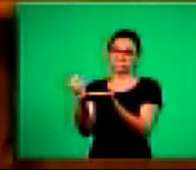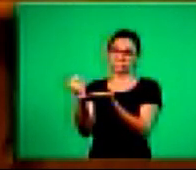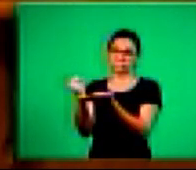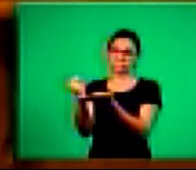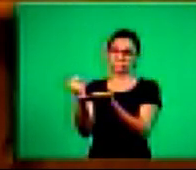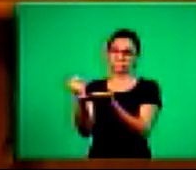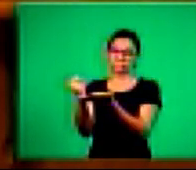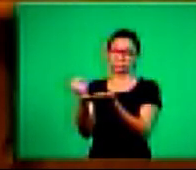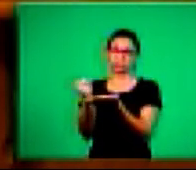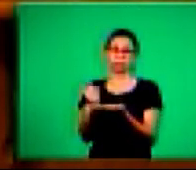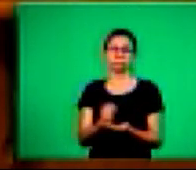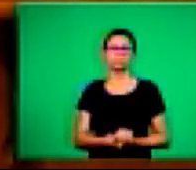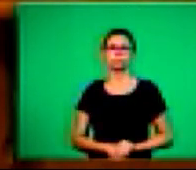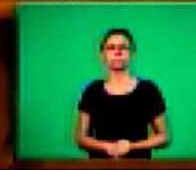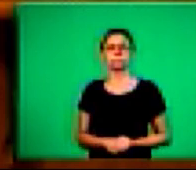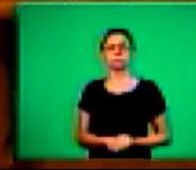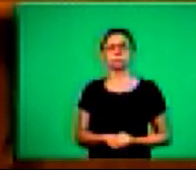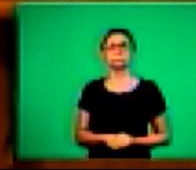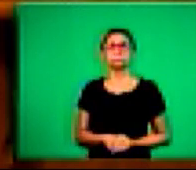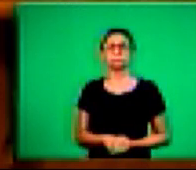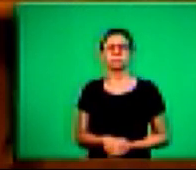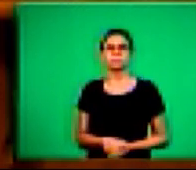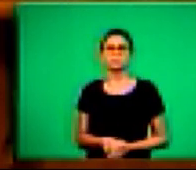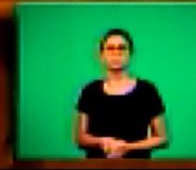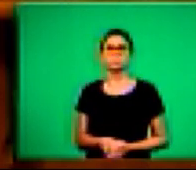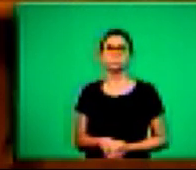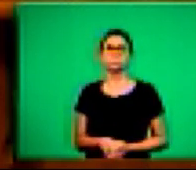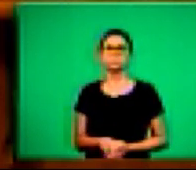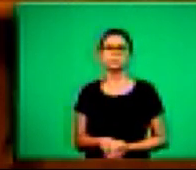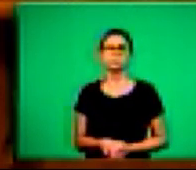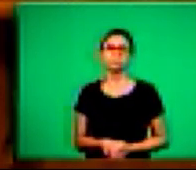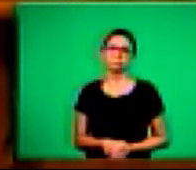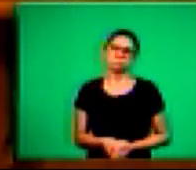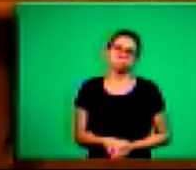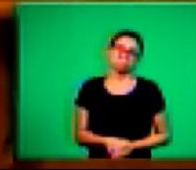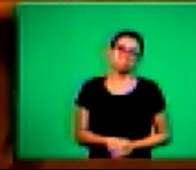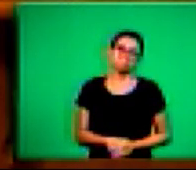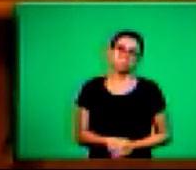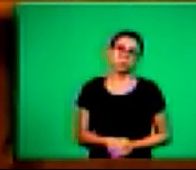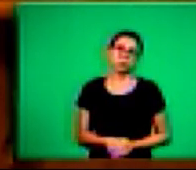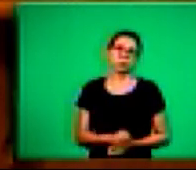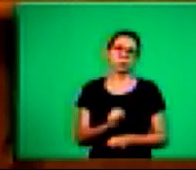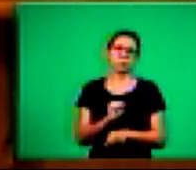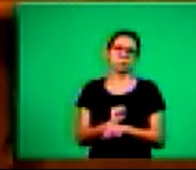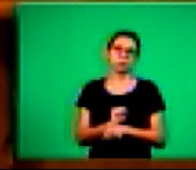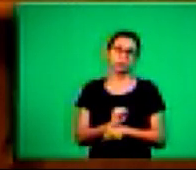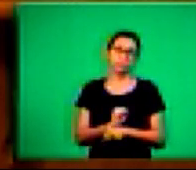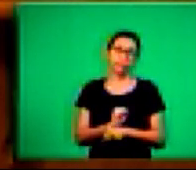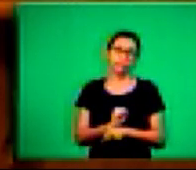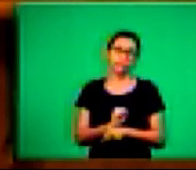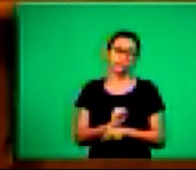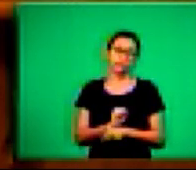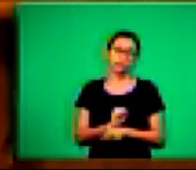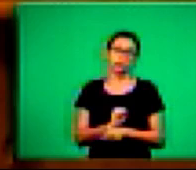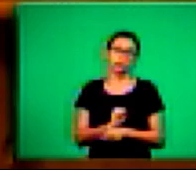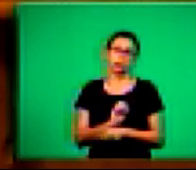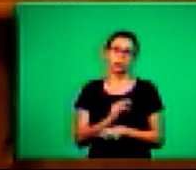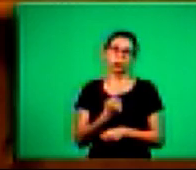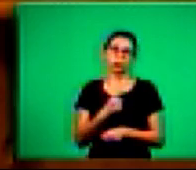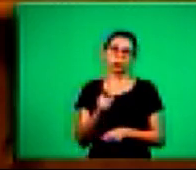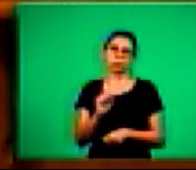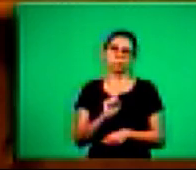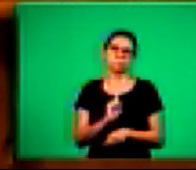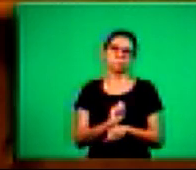quiere el hombre o no espere o no la promesa del señor